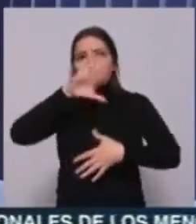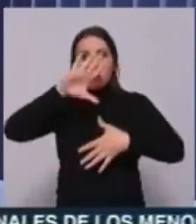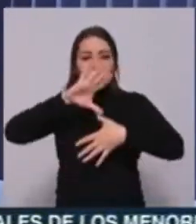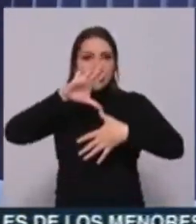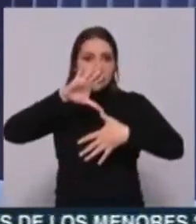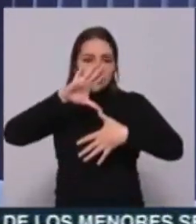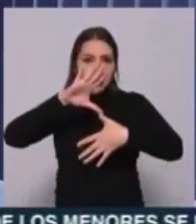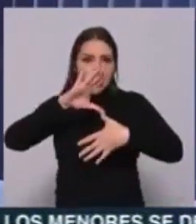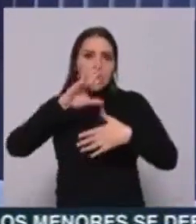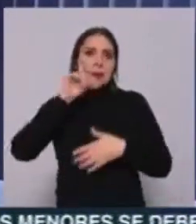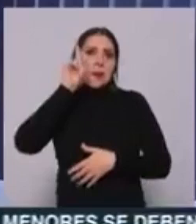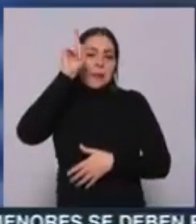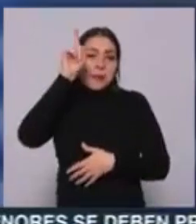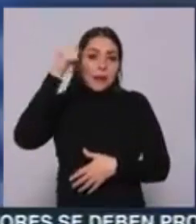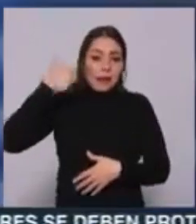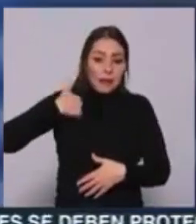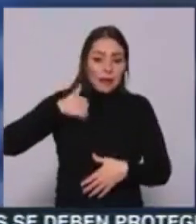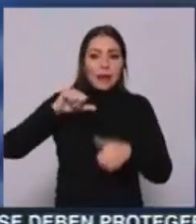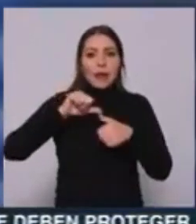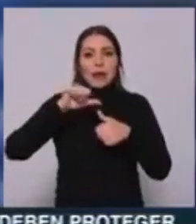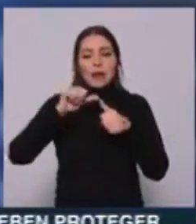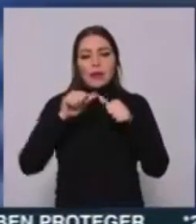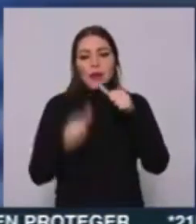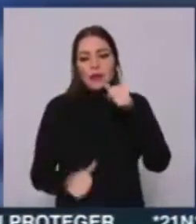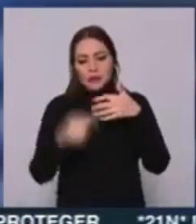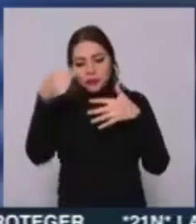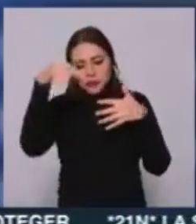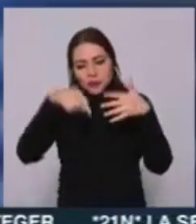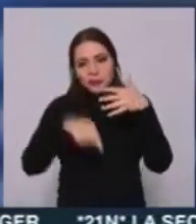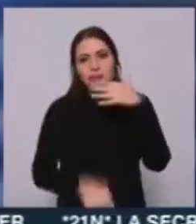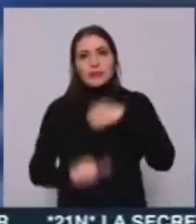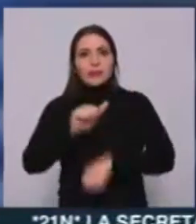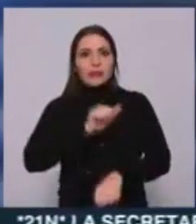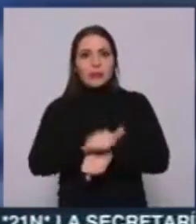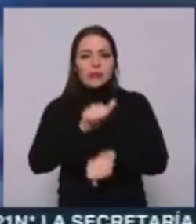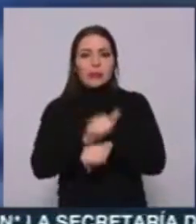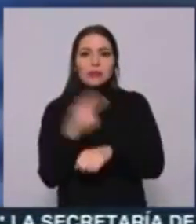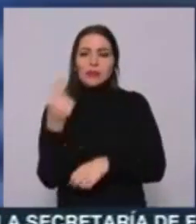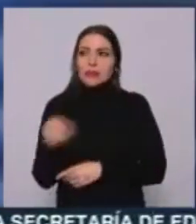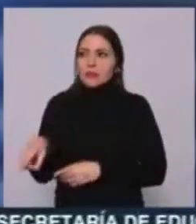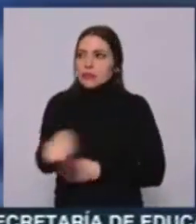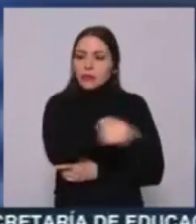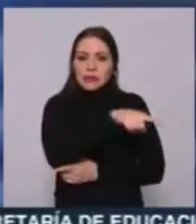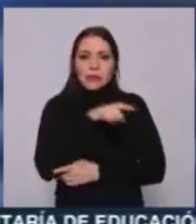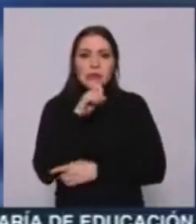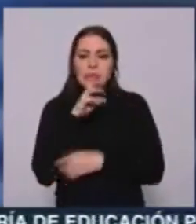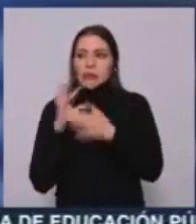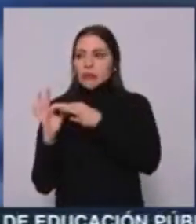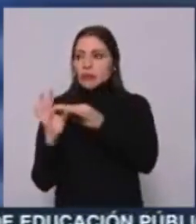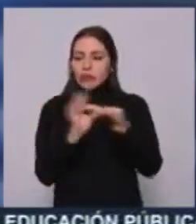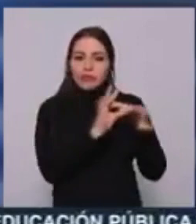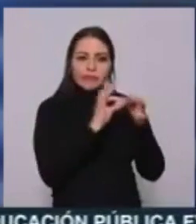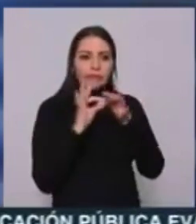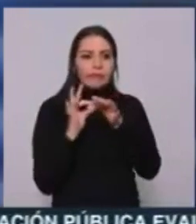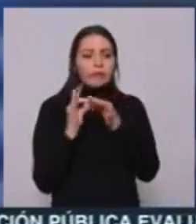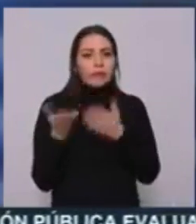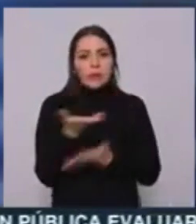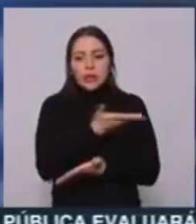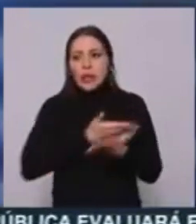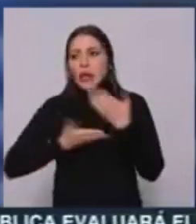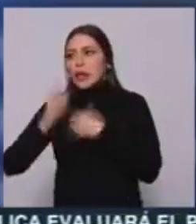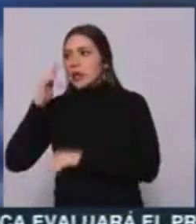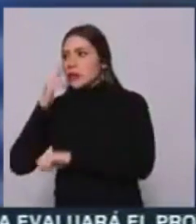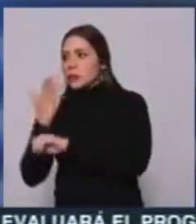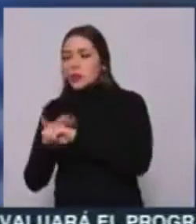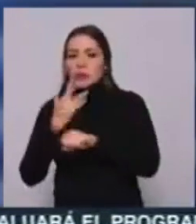tanto, necesitamos soluciones globales y compartidas, una responsabilidad compartida, mecanismos de prevención, que